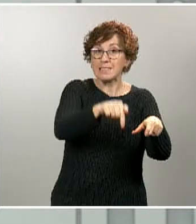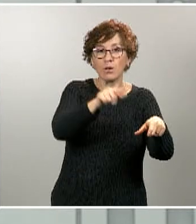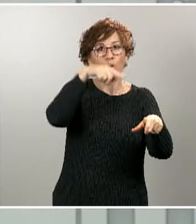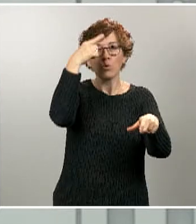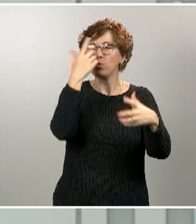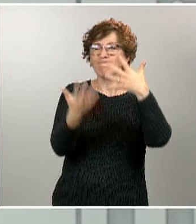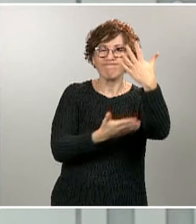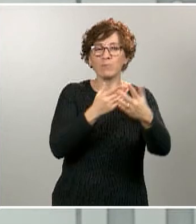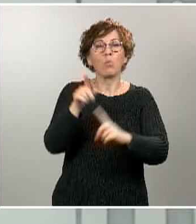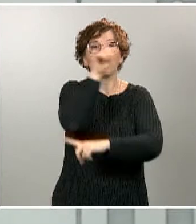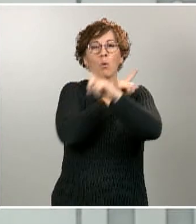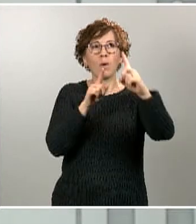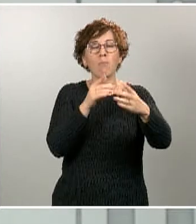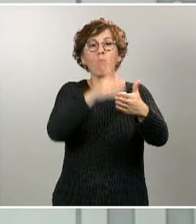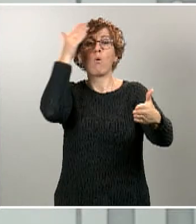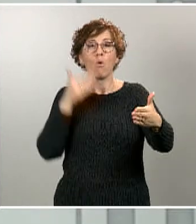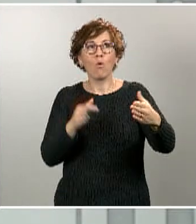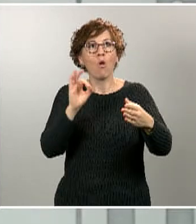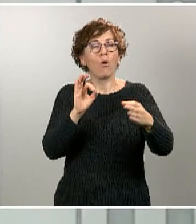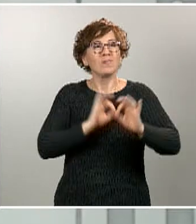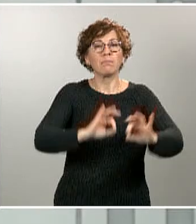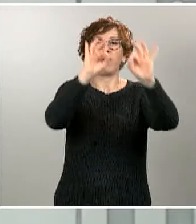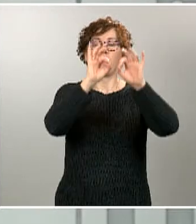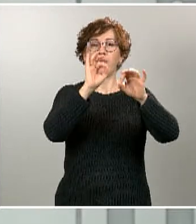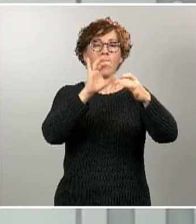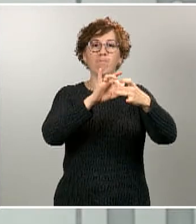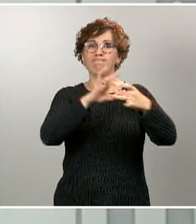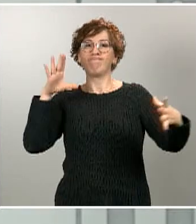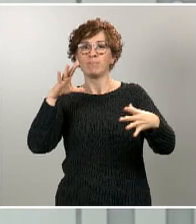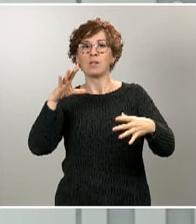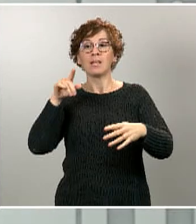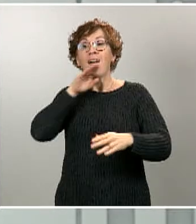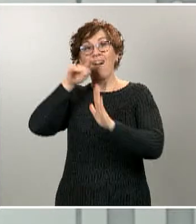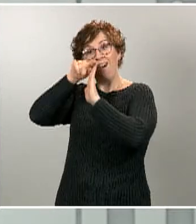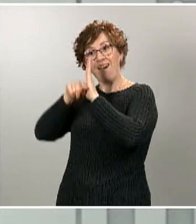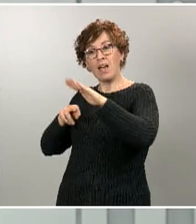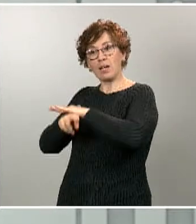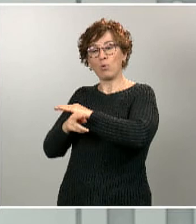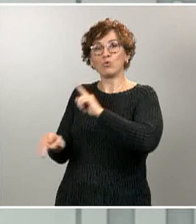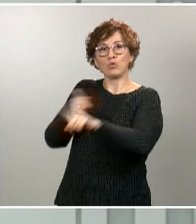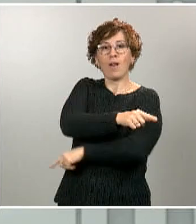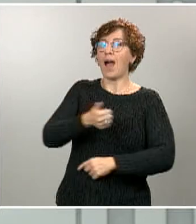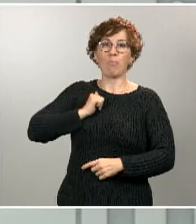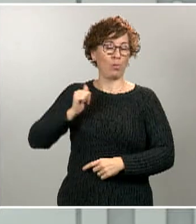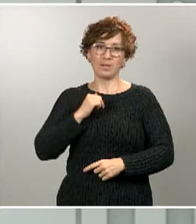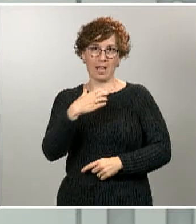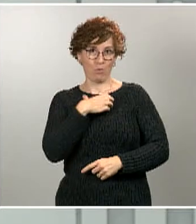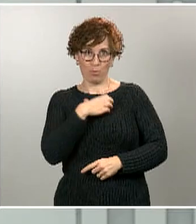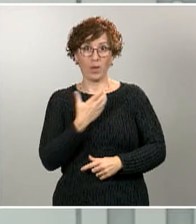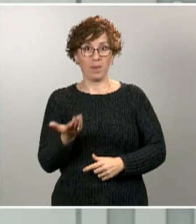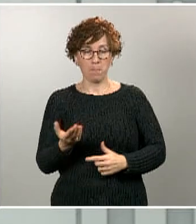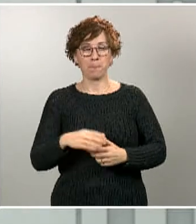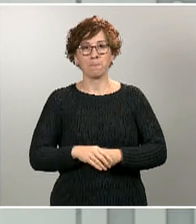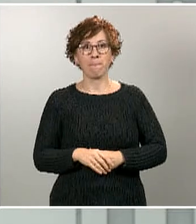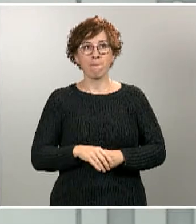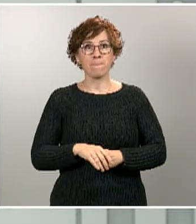alguna singularidad que no permita aprovechar estos instrumentos globales que ha puesto en marcha el Gobierno de España. Una vez que mantengamos